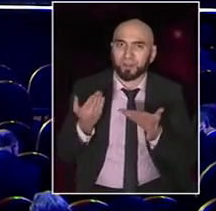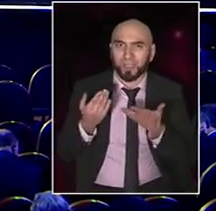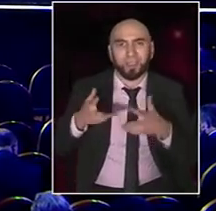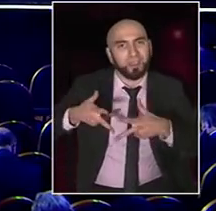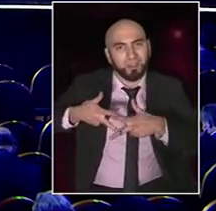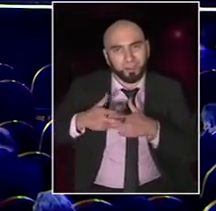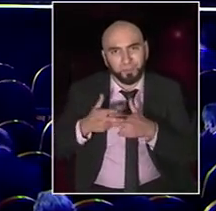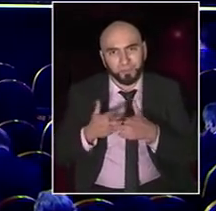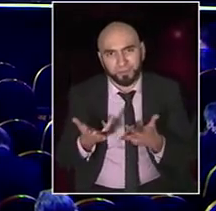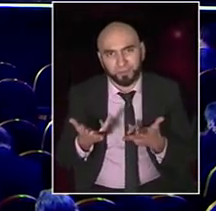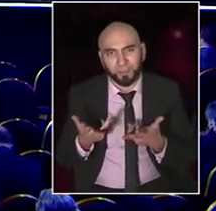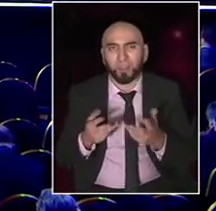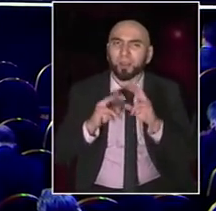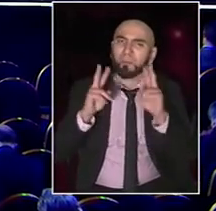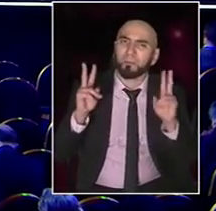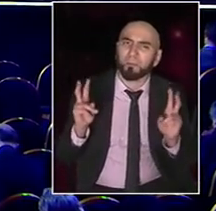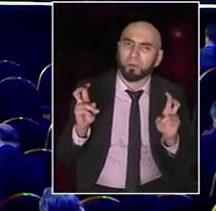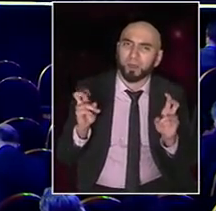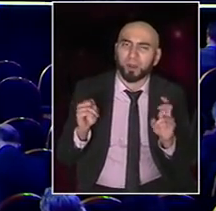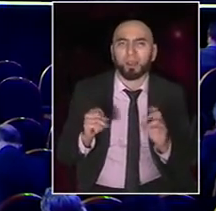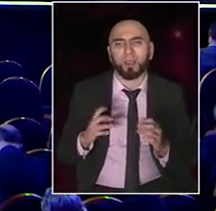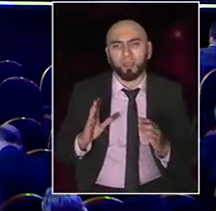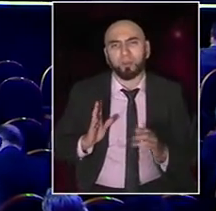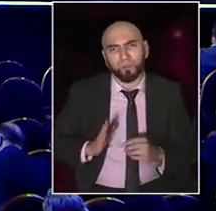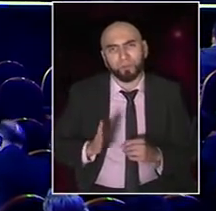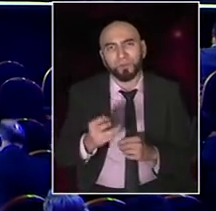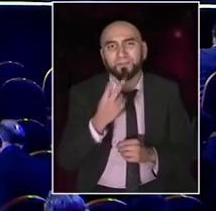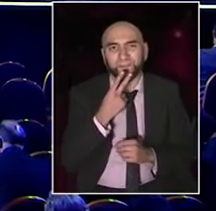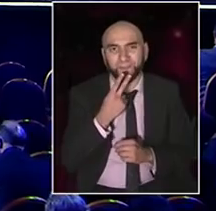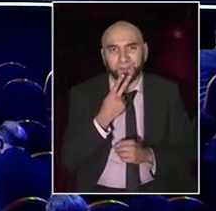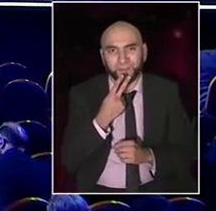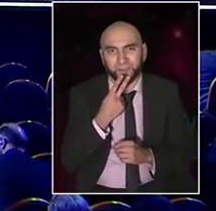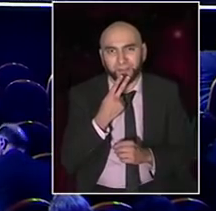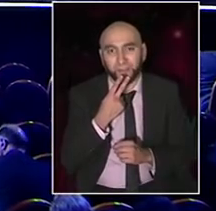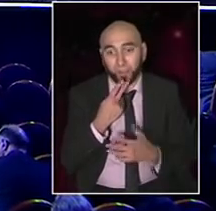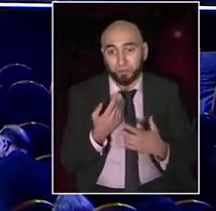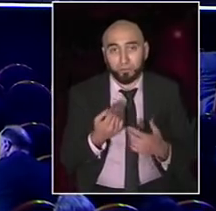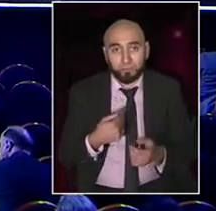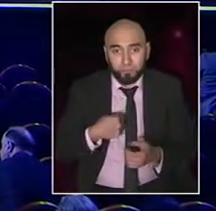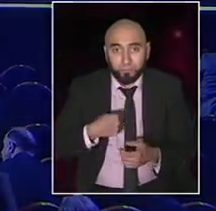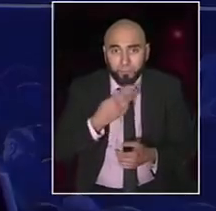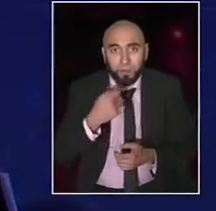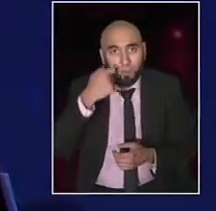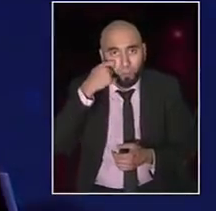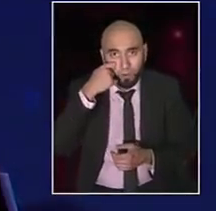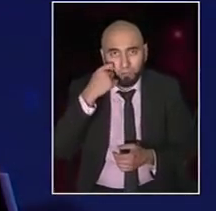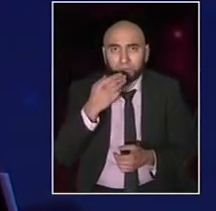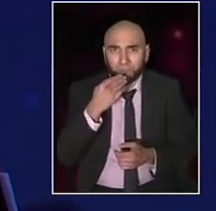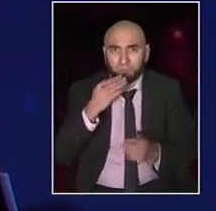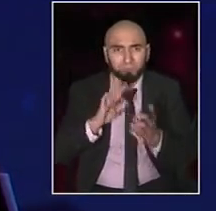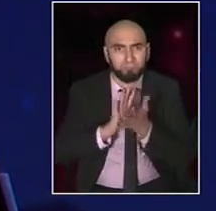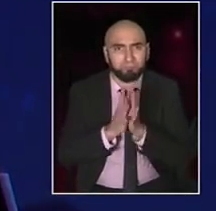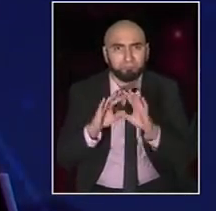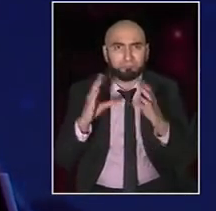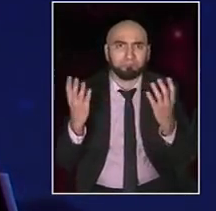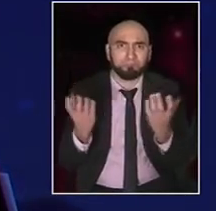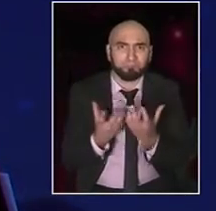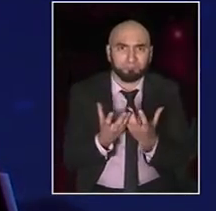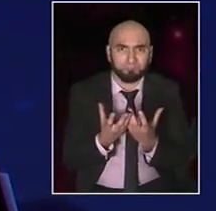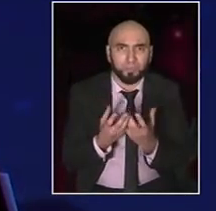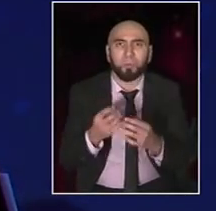requeridas para preservar la vida en nuestro planeta, incluyendo nuestra propia vida como seres humanos, tras haber alcanzado por fin